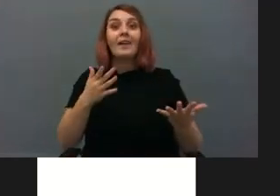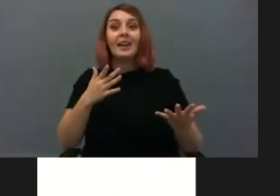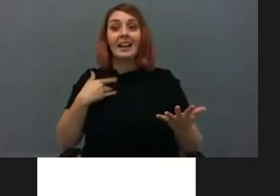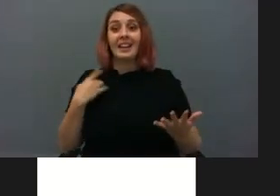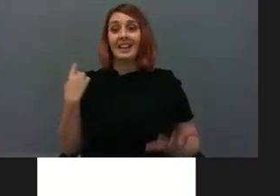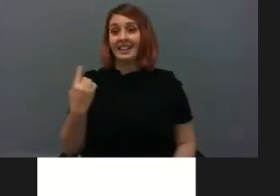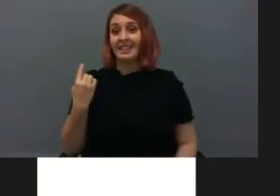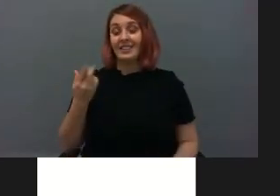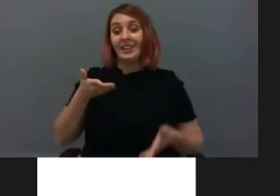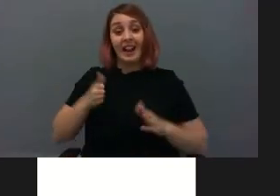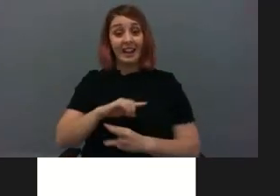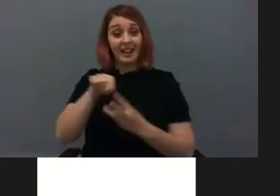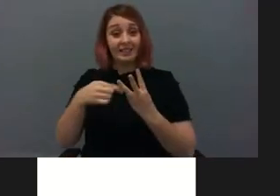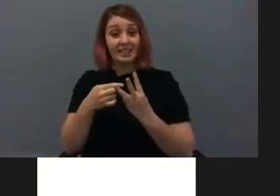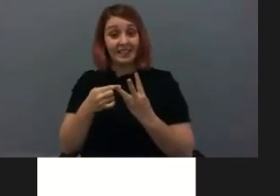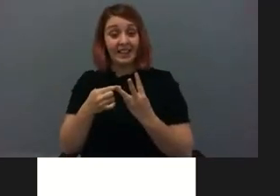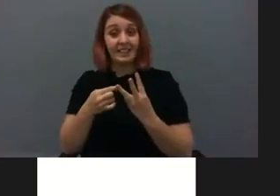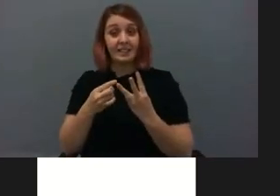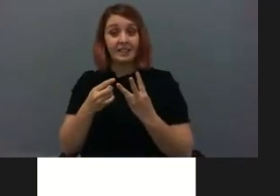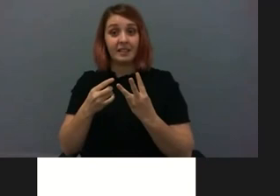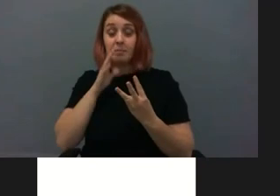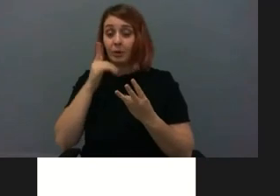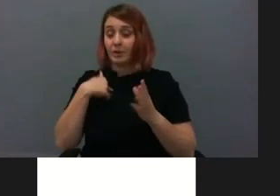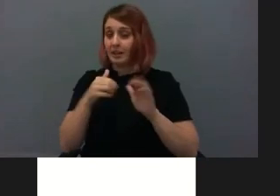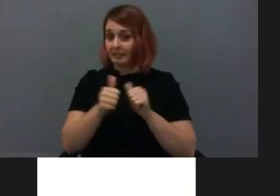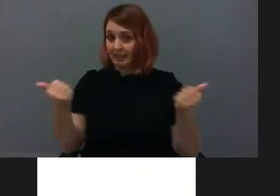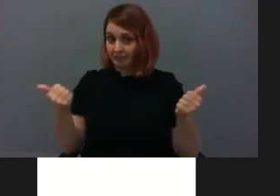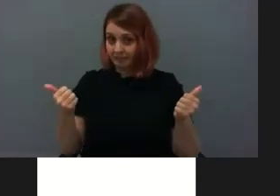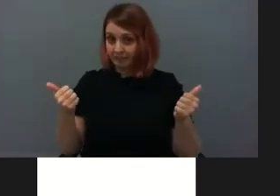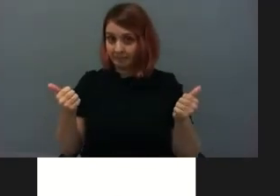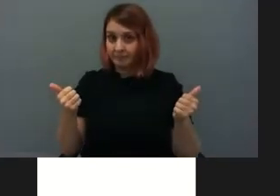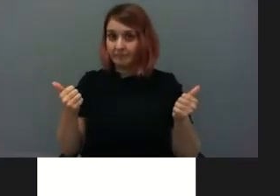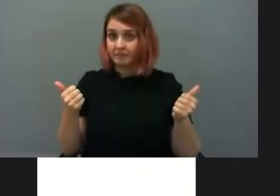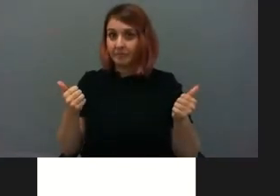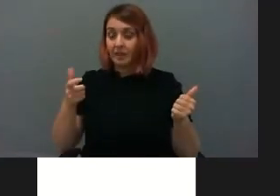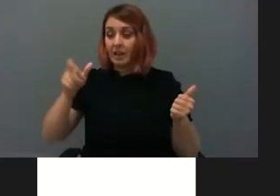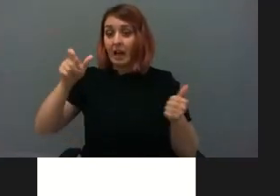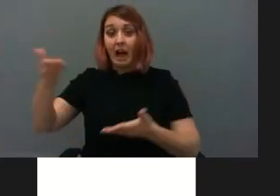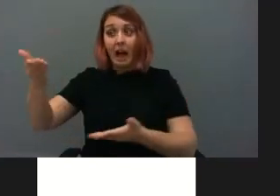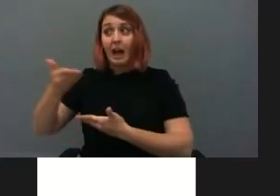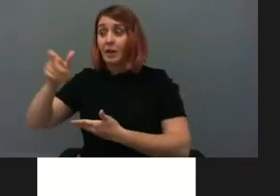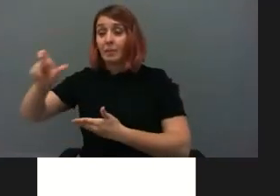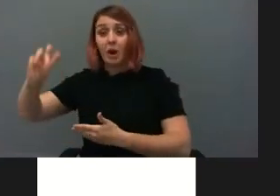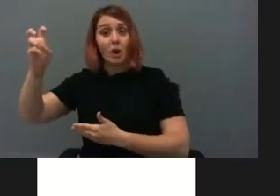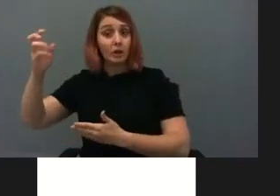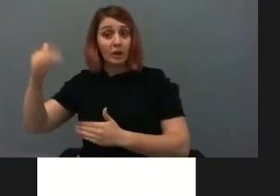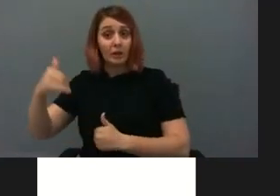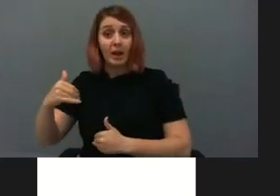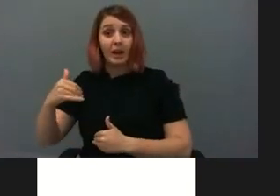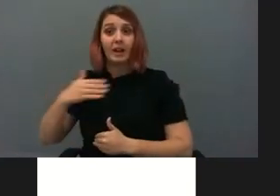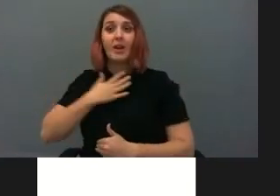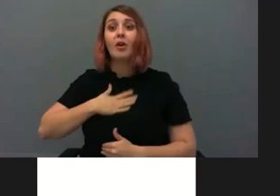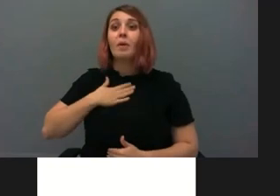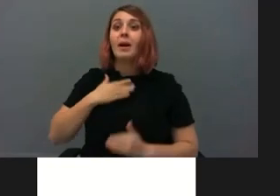sola con mis 3 hijos ya que me divorcié. Sin ayuda de nadie, con menos comodidades, eso